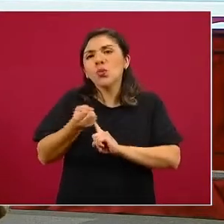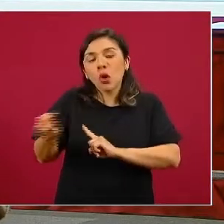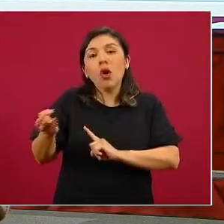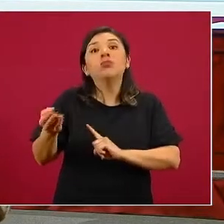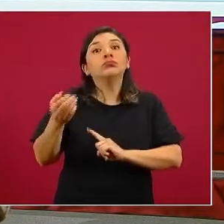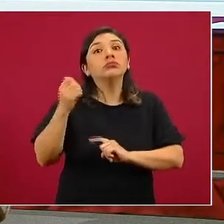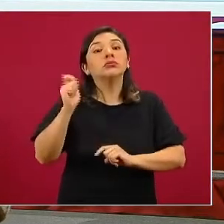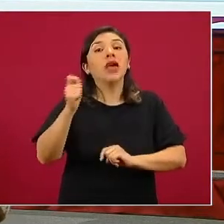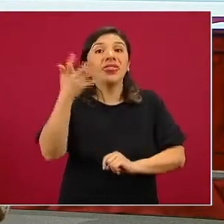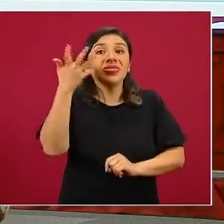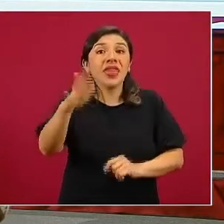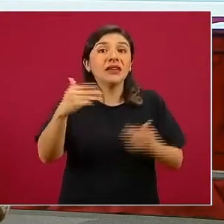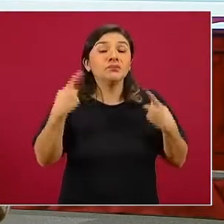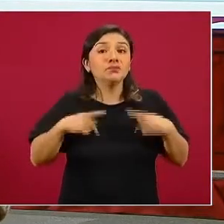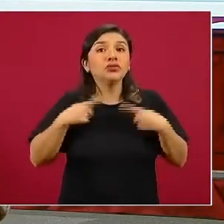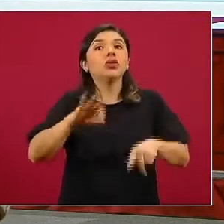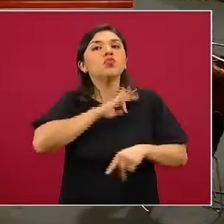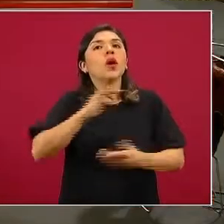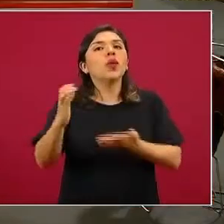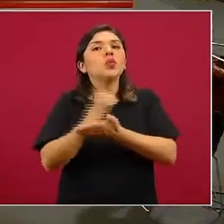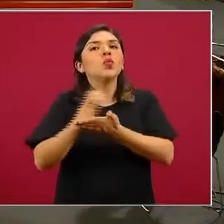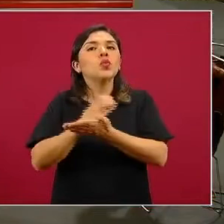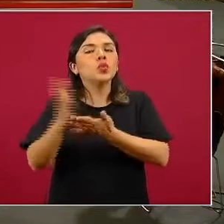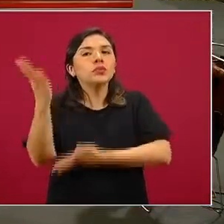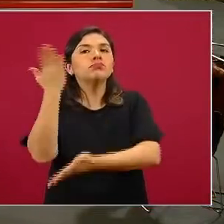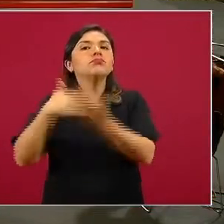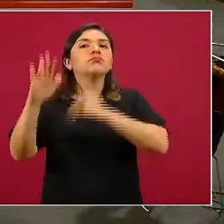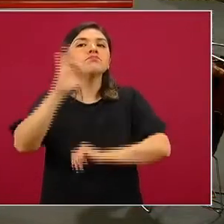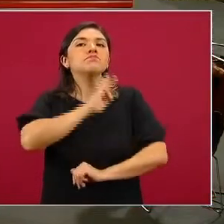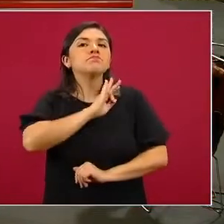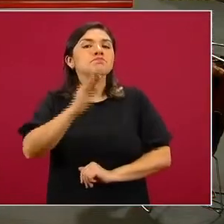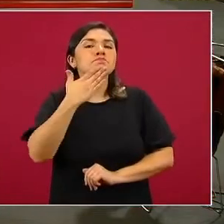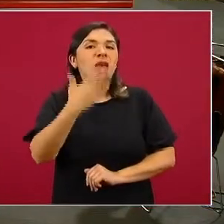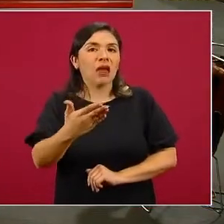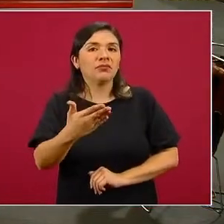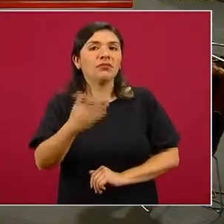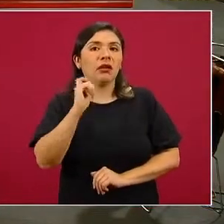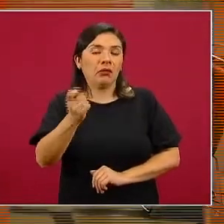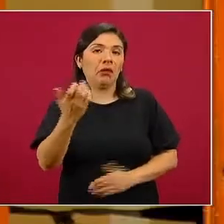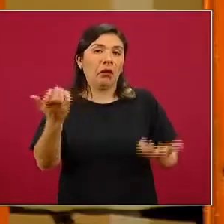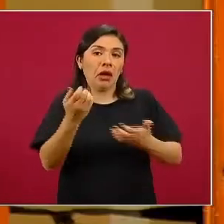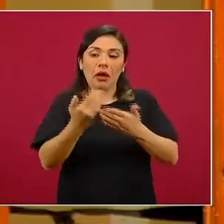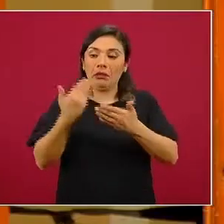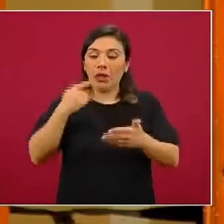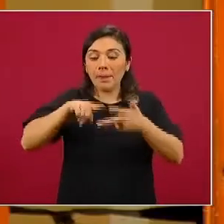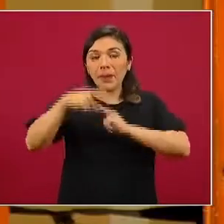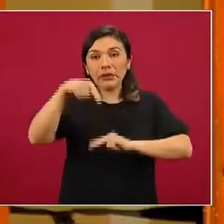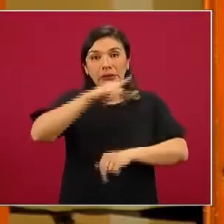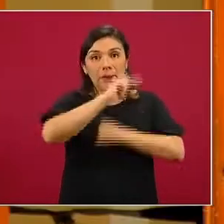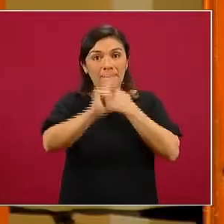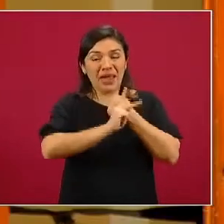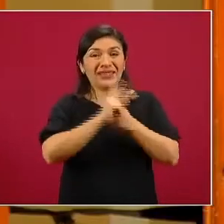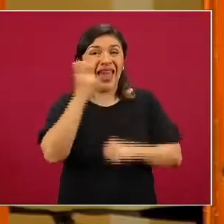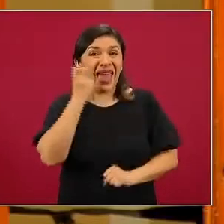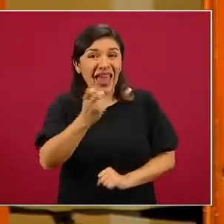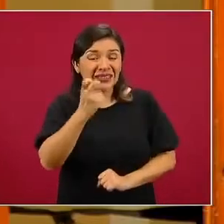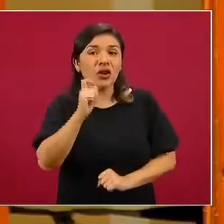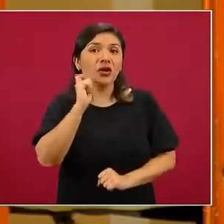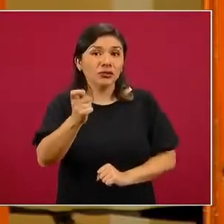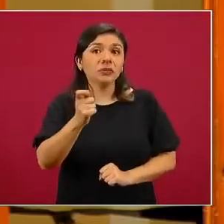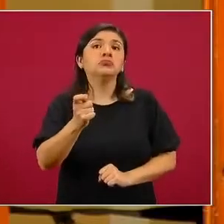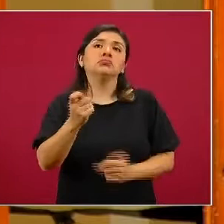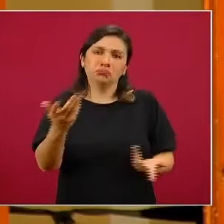recuperar de las últimas donaciones multiorgánicas que ya se empezaron a dar en nuestro país. Esto es un